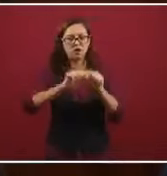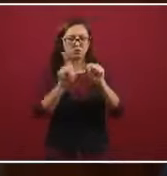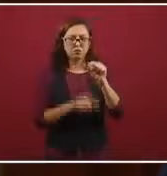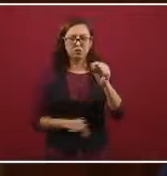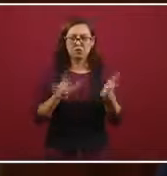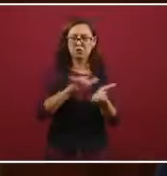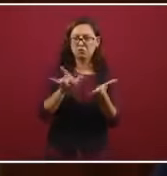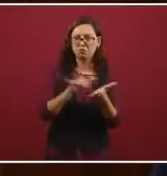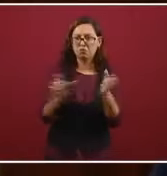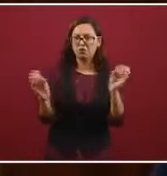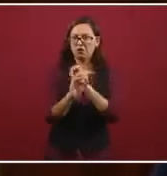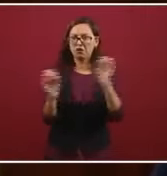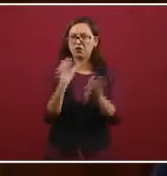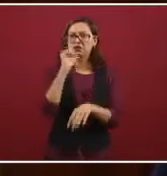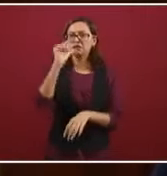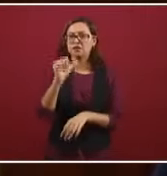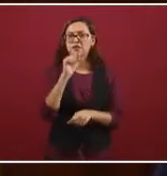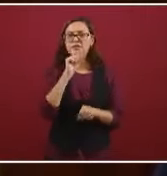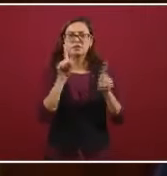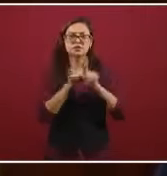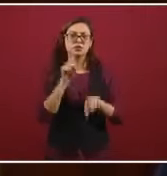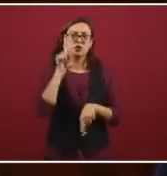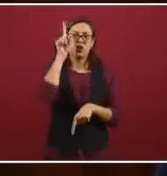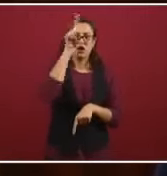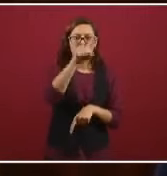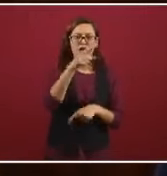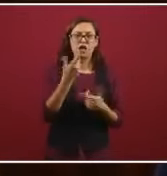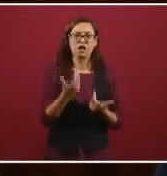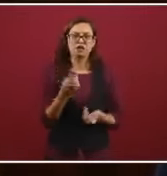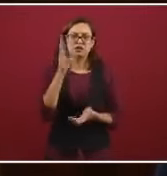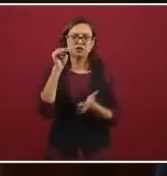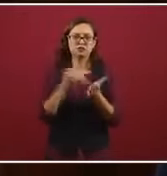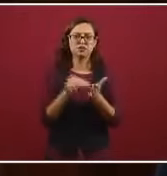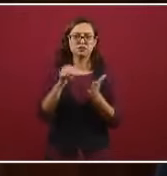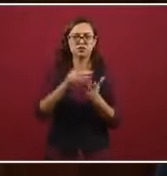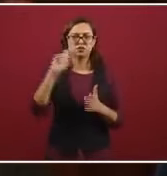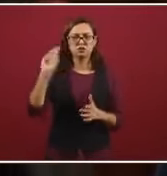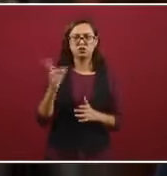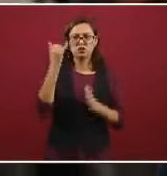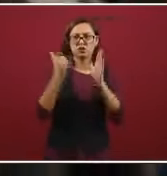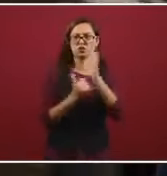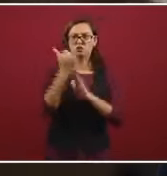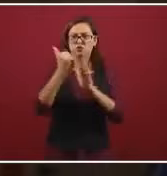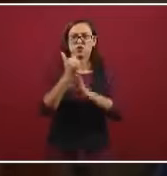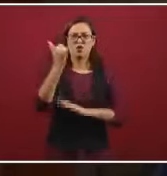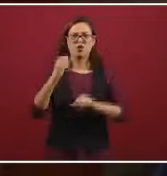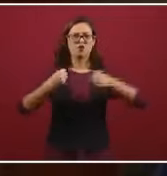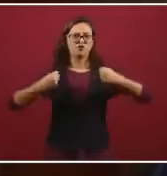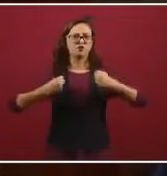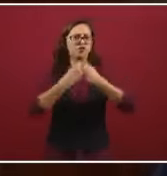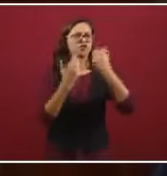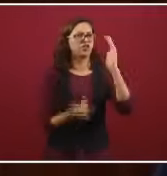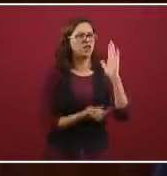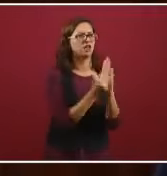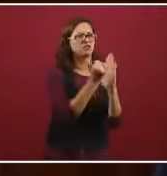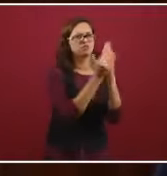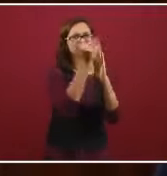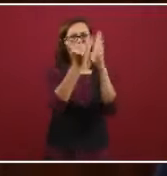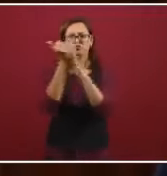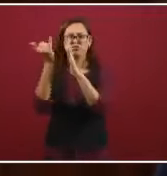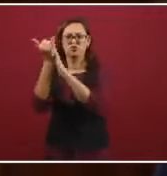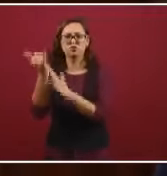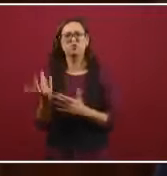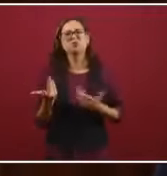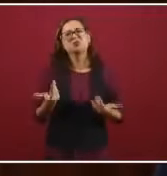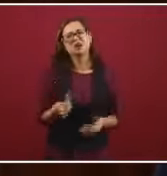se aprueba en el Ministerio de la Defensa más de 3,000 millones de dólares para la construcción del muro fronterizo. ¿A partir de cuándo se esperaría que